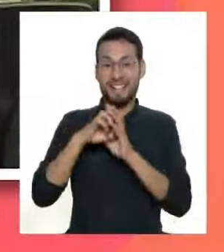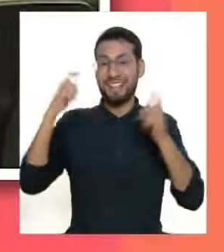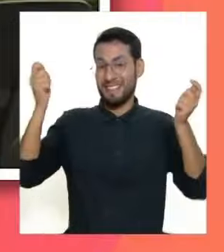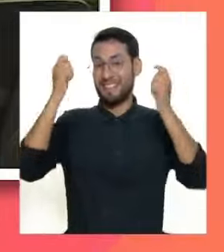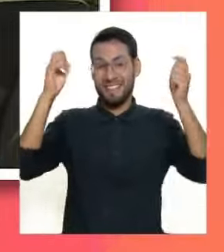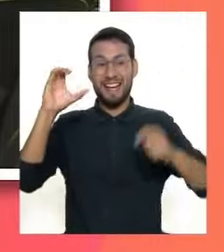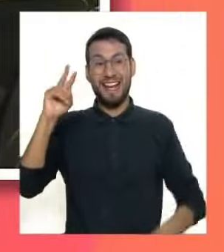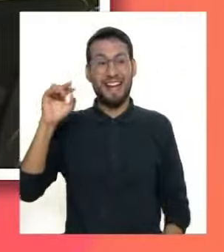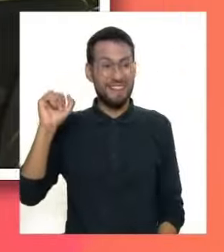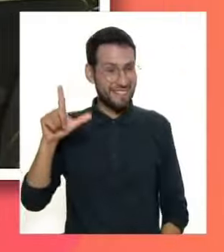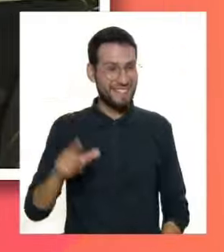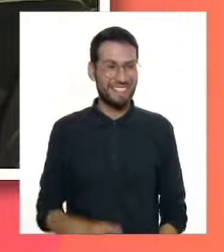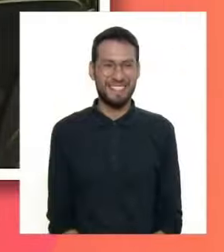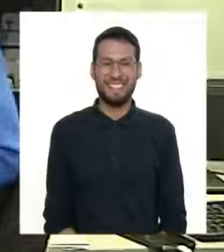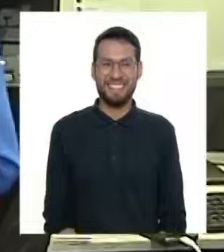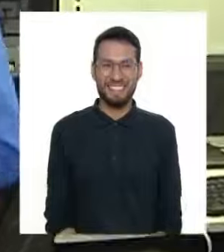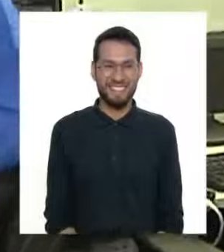carnavales.